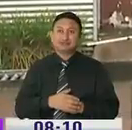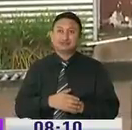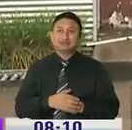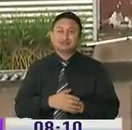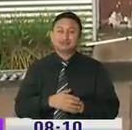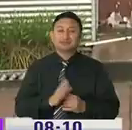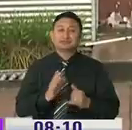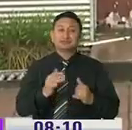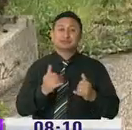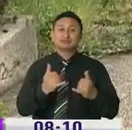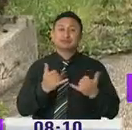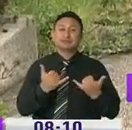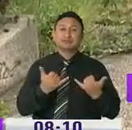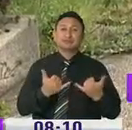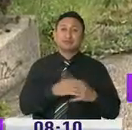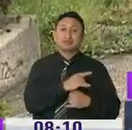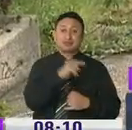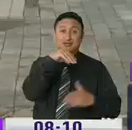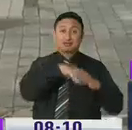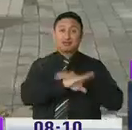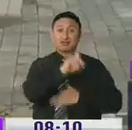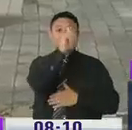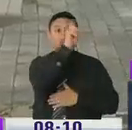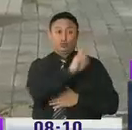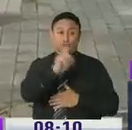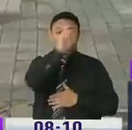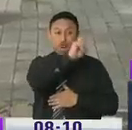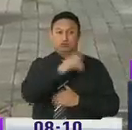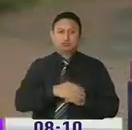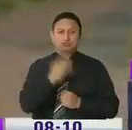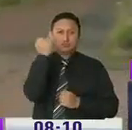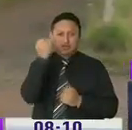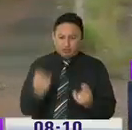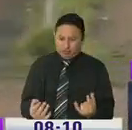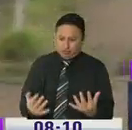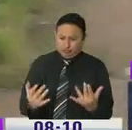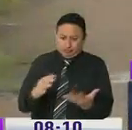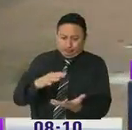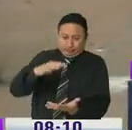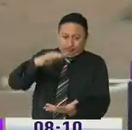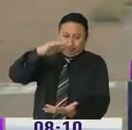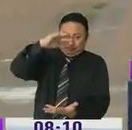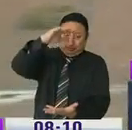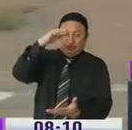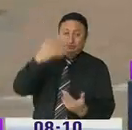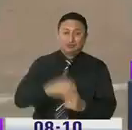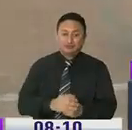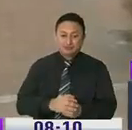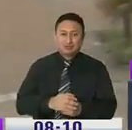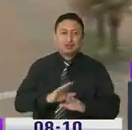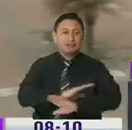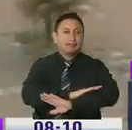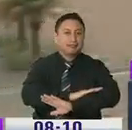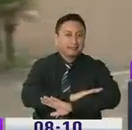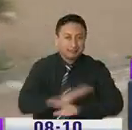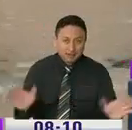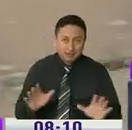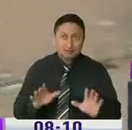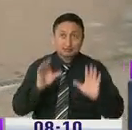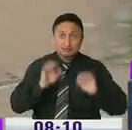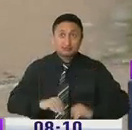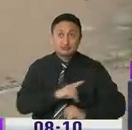desagradable olor, los grafitis en el cerramiento, la hierba y plantas crecidas serán cosas del pasado, ya que van a